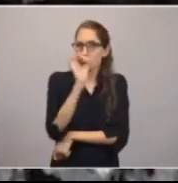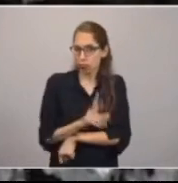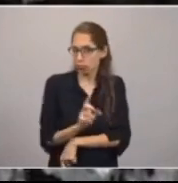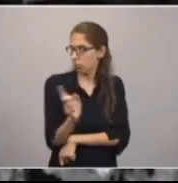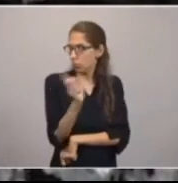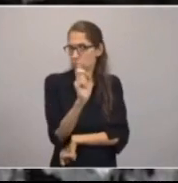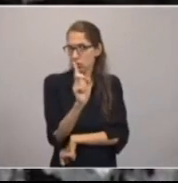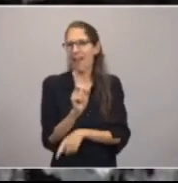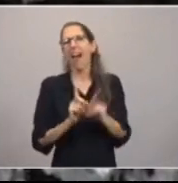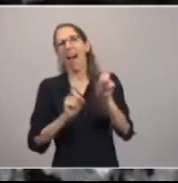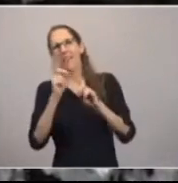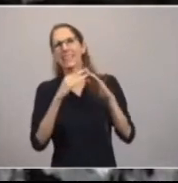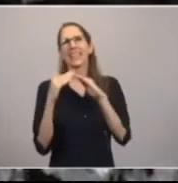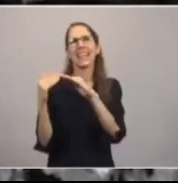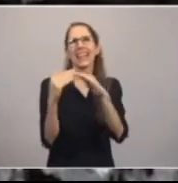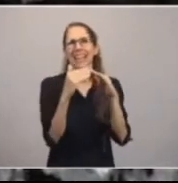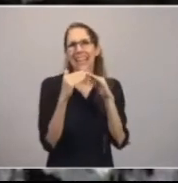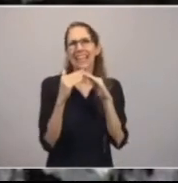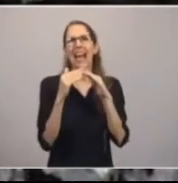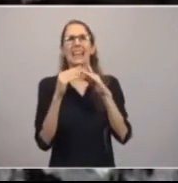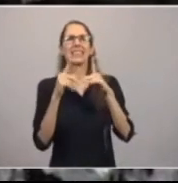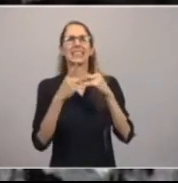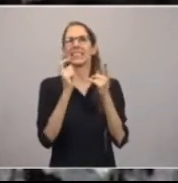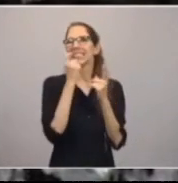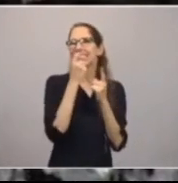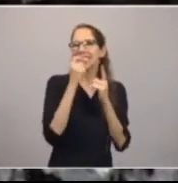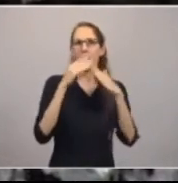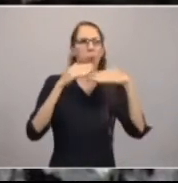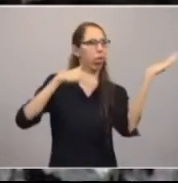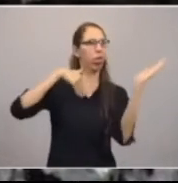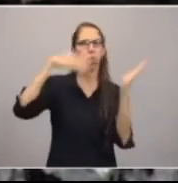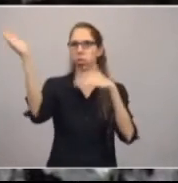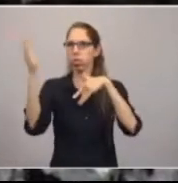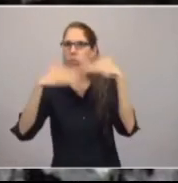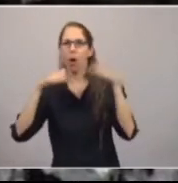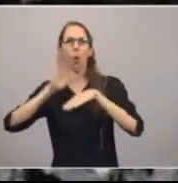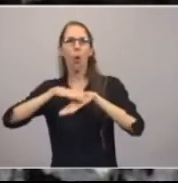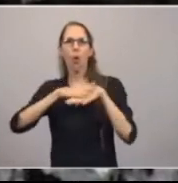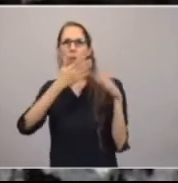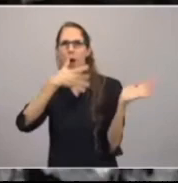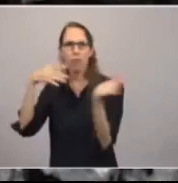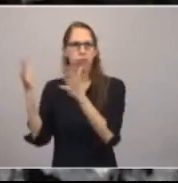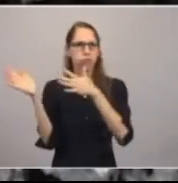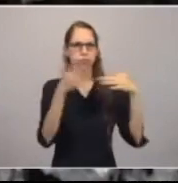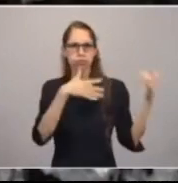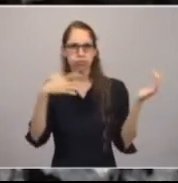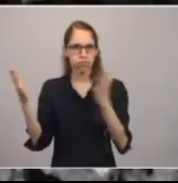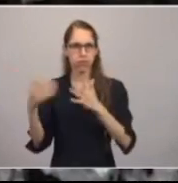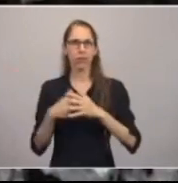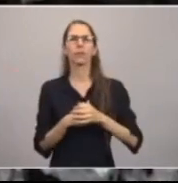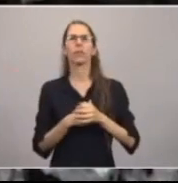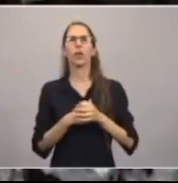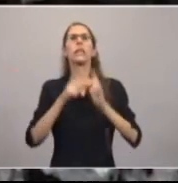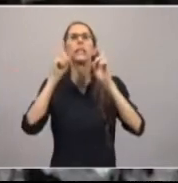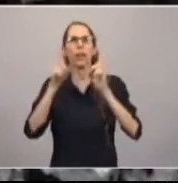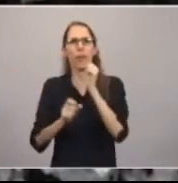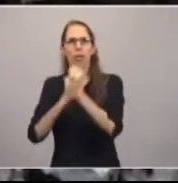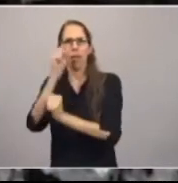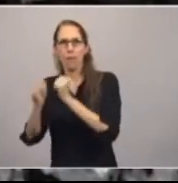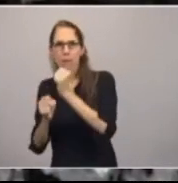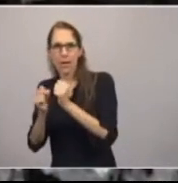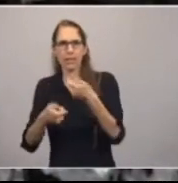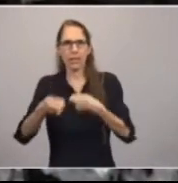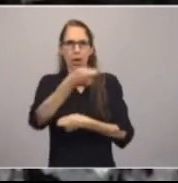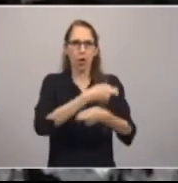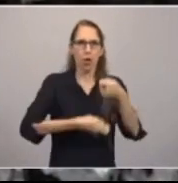chapas con el viento, sino también lo hemos tenido en empresas, en comercios, en negocios, en edificios públicos,